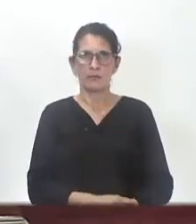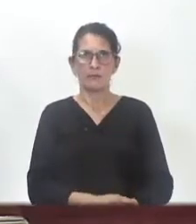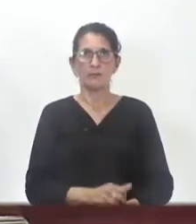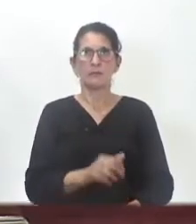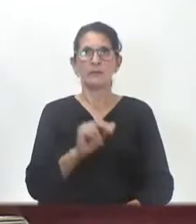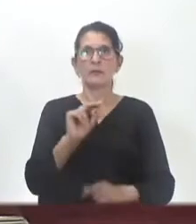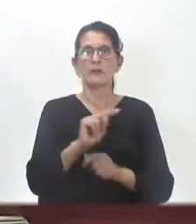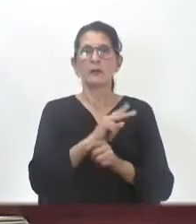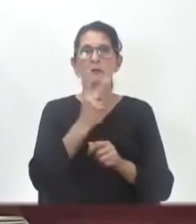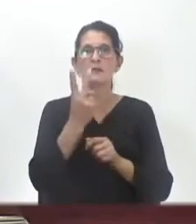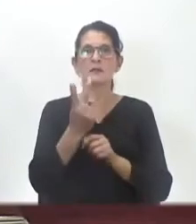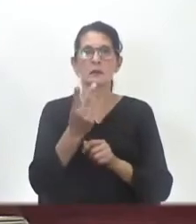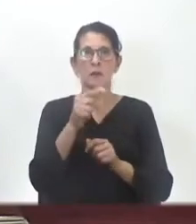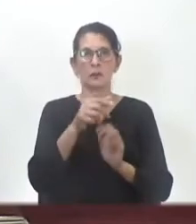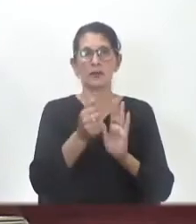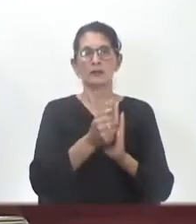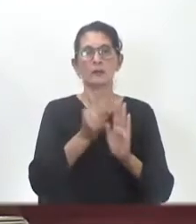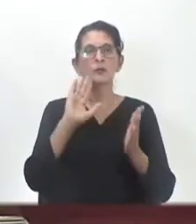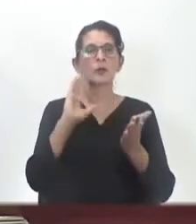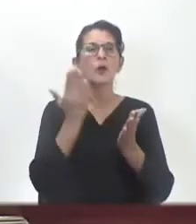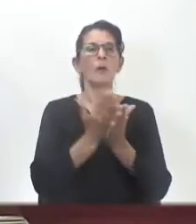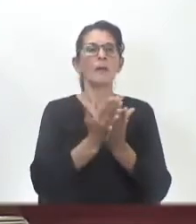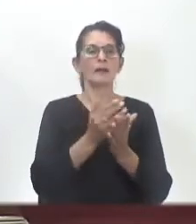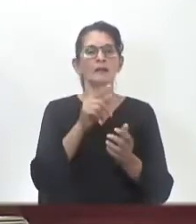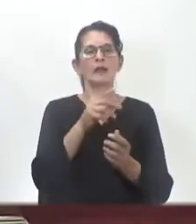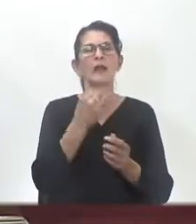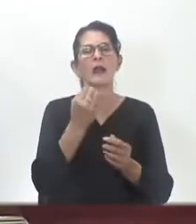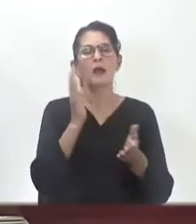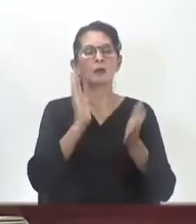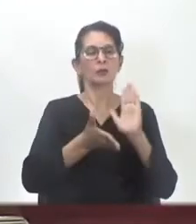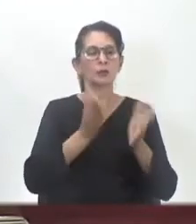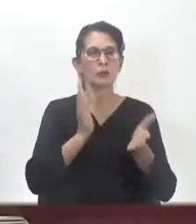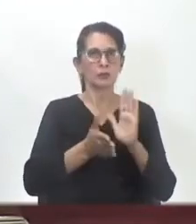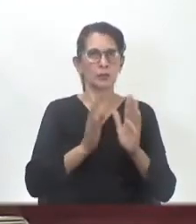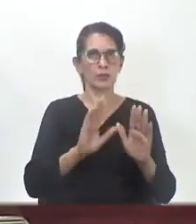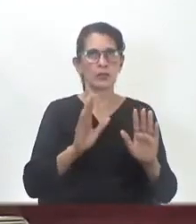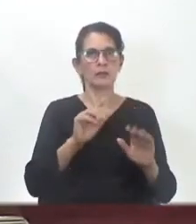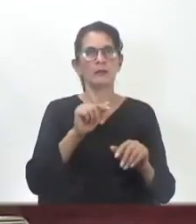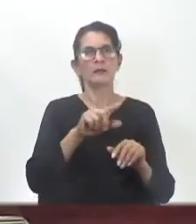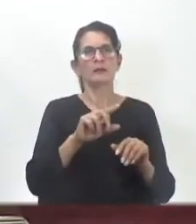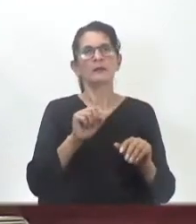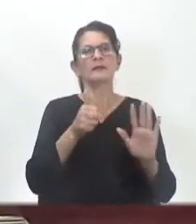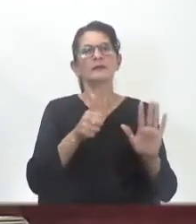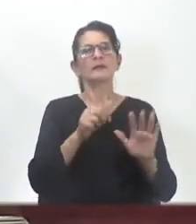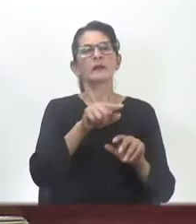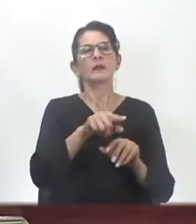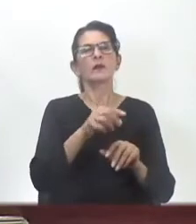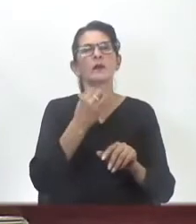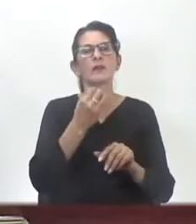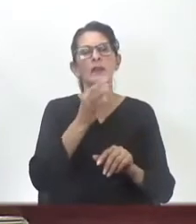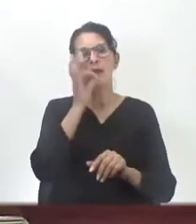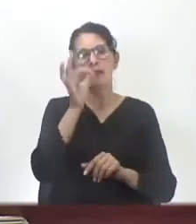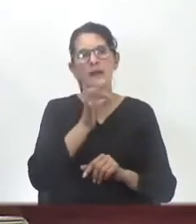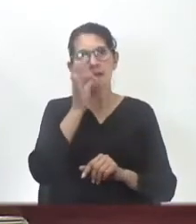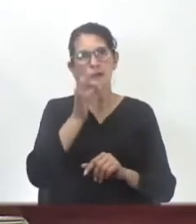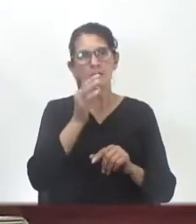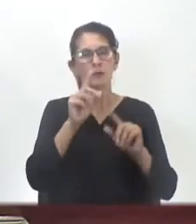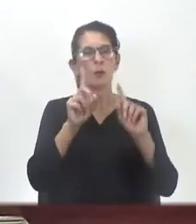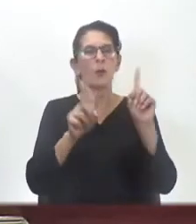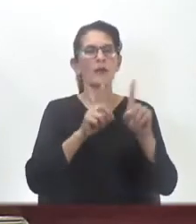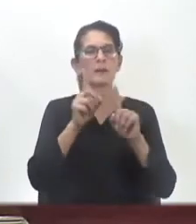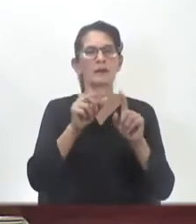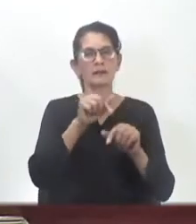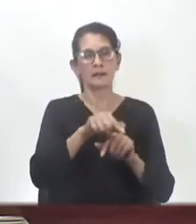el segundo artículo dice: combate a la tortura y los malos tratos. En el artículo 5 de la Declaración Universal de los Derechos